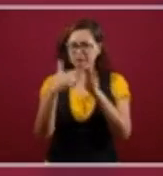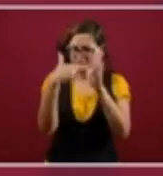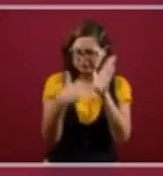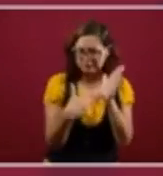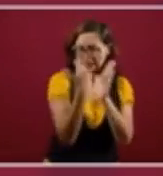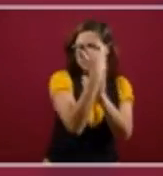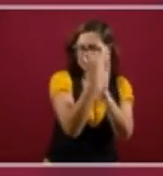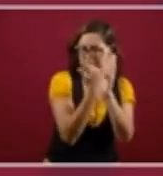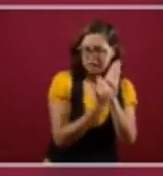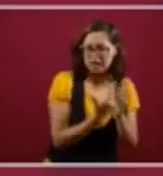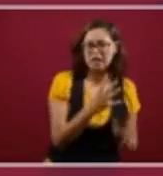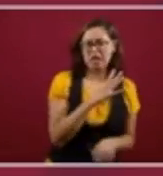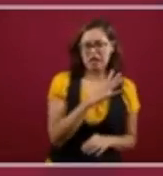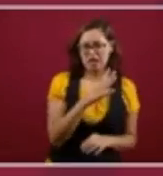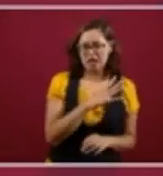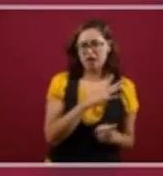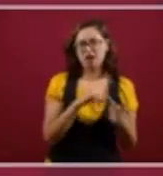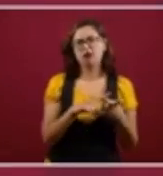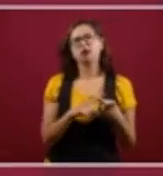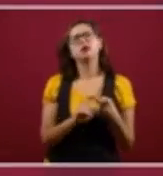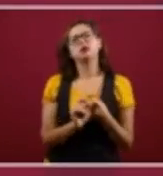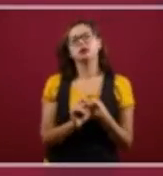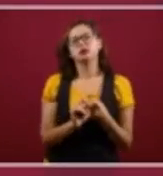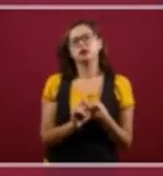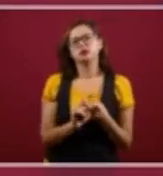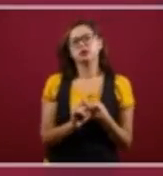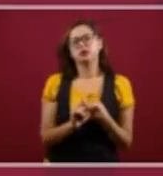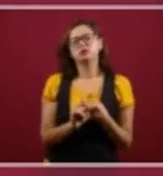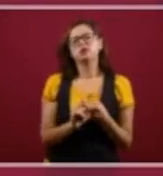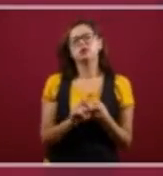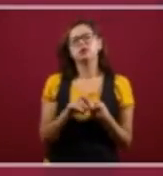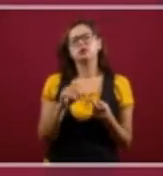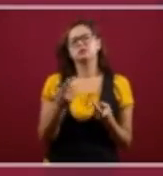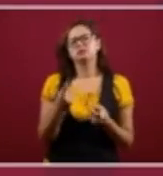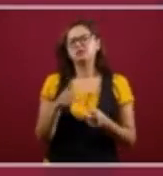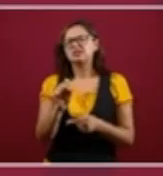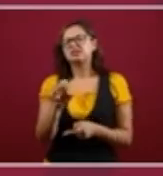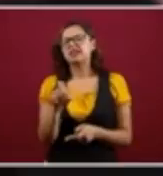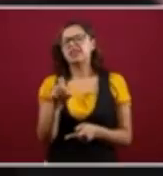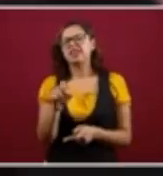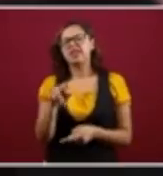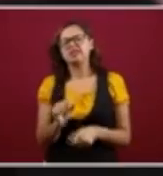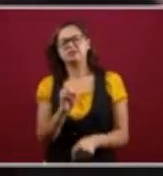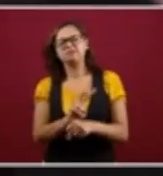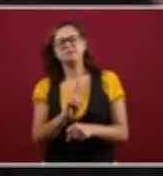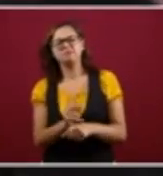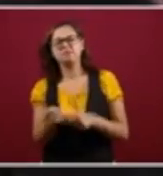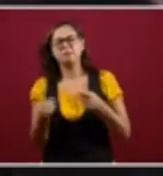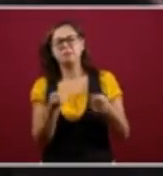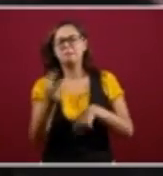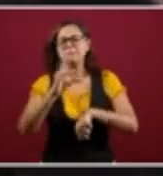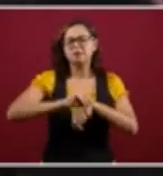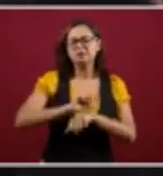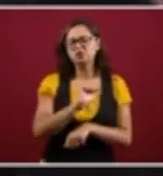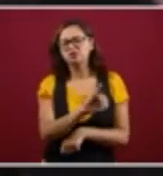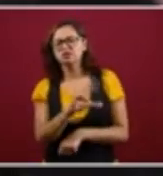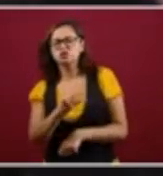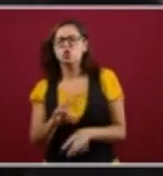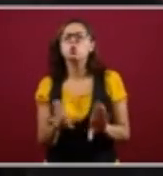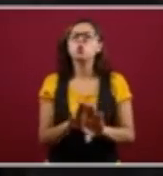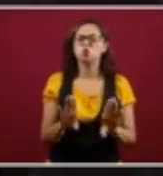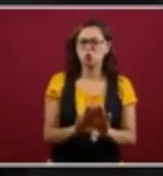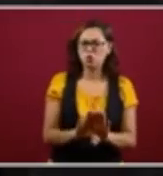reglamentación que existe, el papel de la Secretaría de la Defensa en el otorgamiento de las